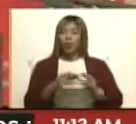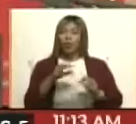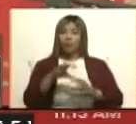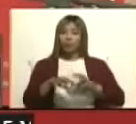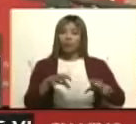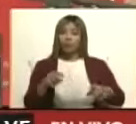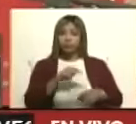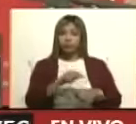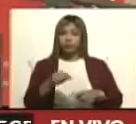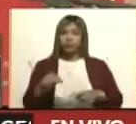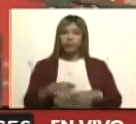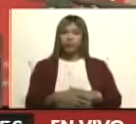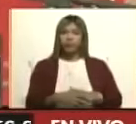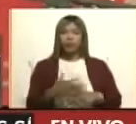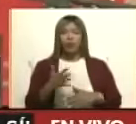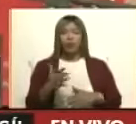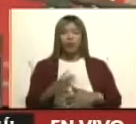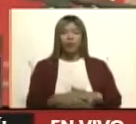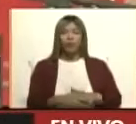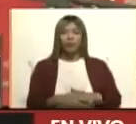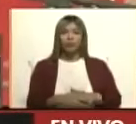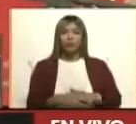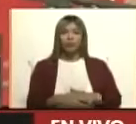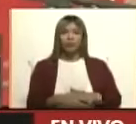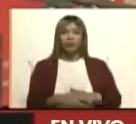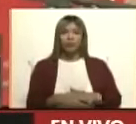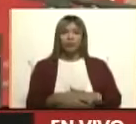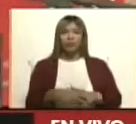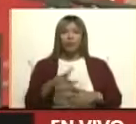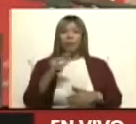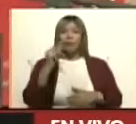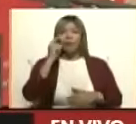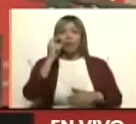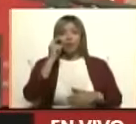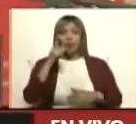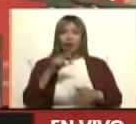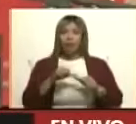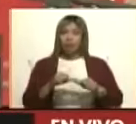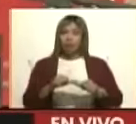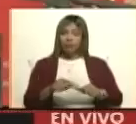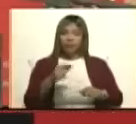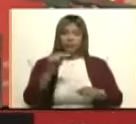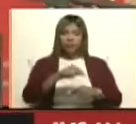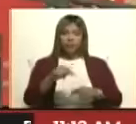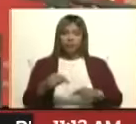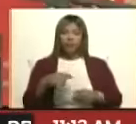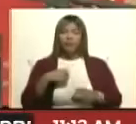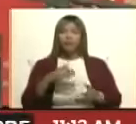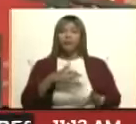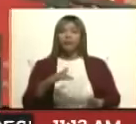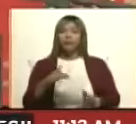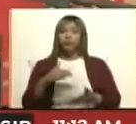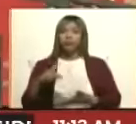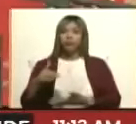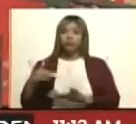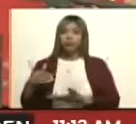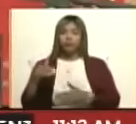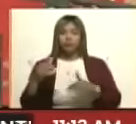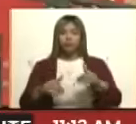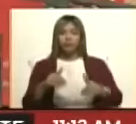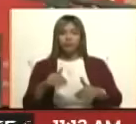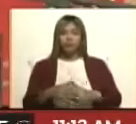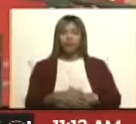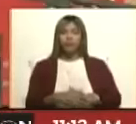desplegados desde hace aproximadamente 20 días, llevando los cotillones electorales, llevando